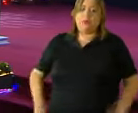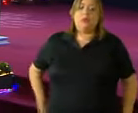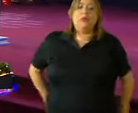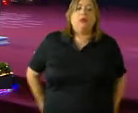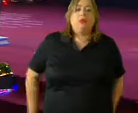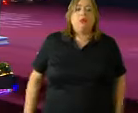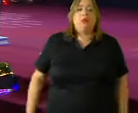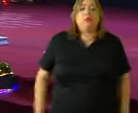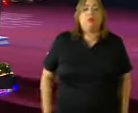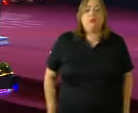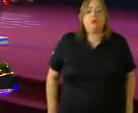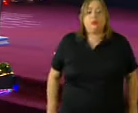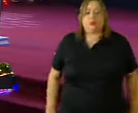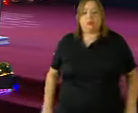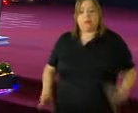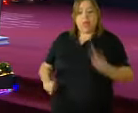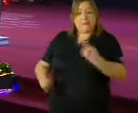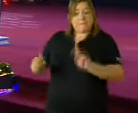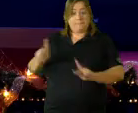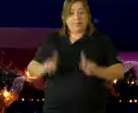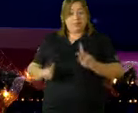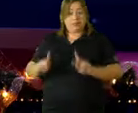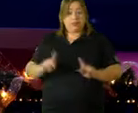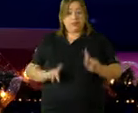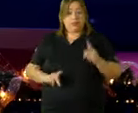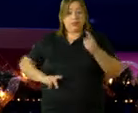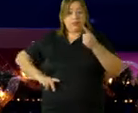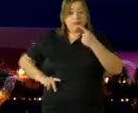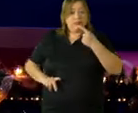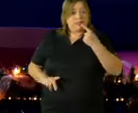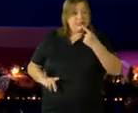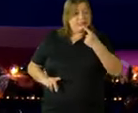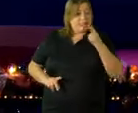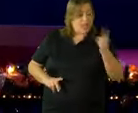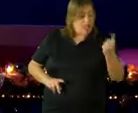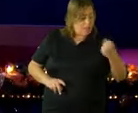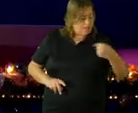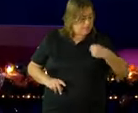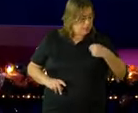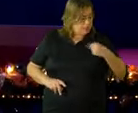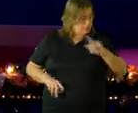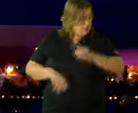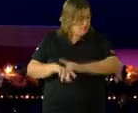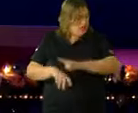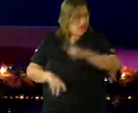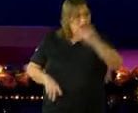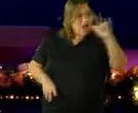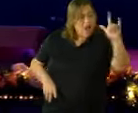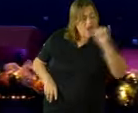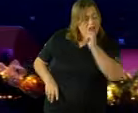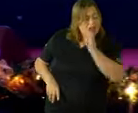gente está muy amedrentada. Mucha gente dijo, ¿y tú vas para Israel? ¿Cómo están las cosas? Yo, ¿qué cosa?